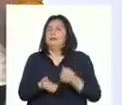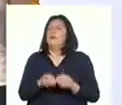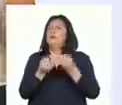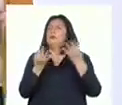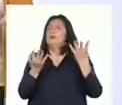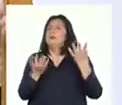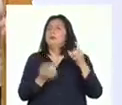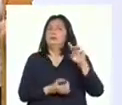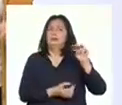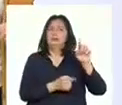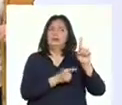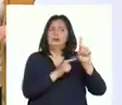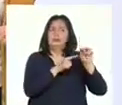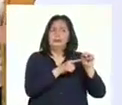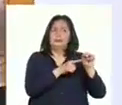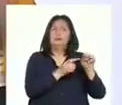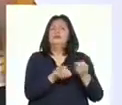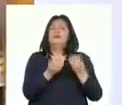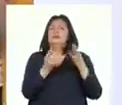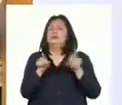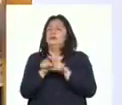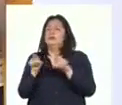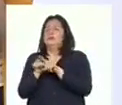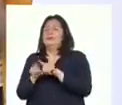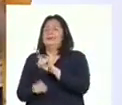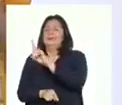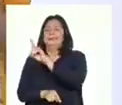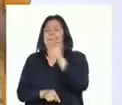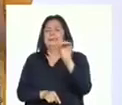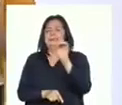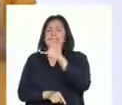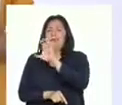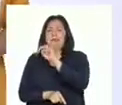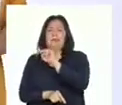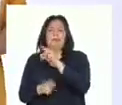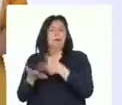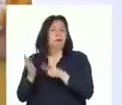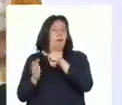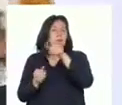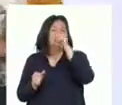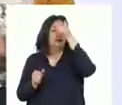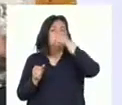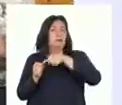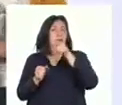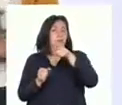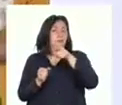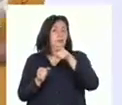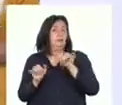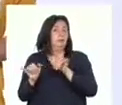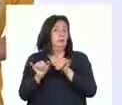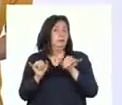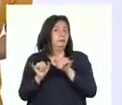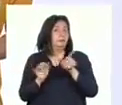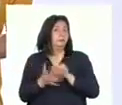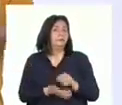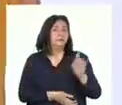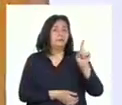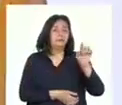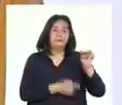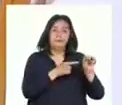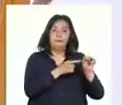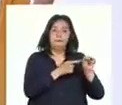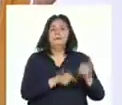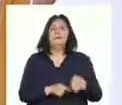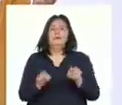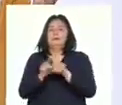metro? Así es, un metro equivale a 100 centímetros. Recuerden esta equivalencia, un metro